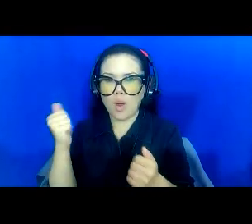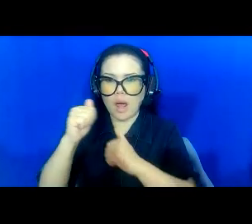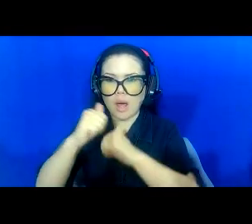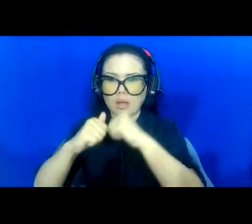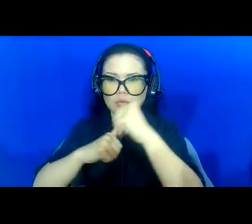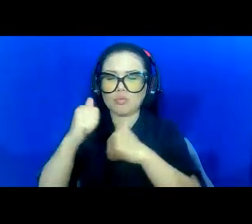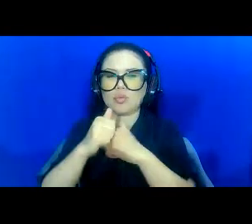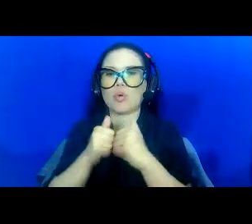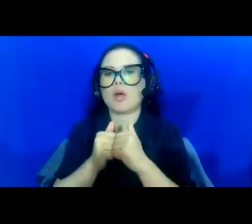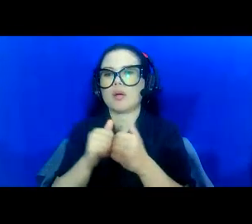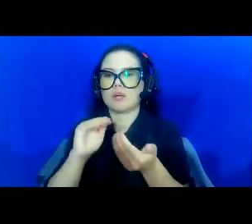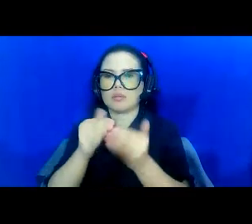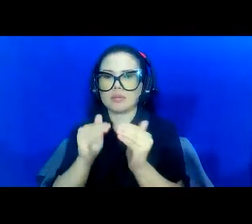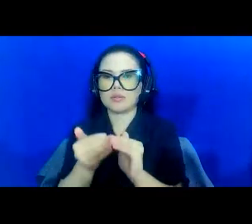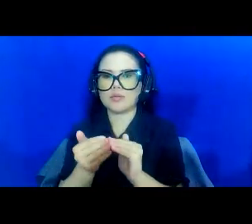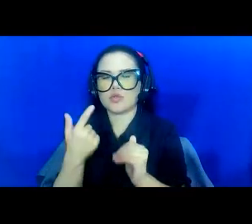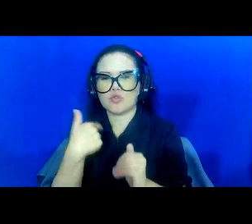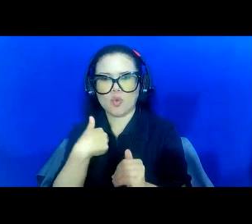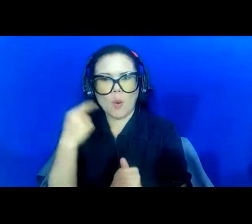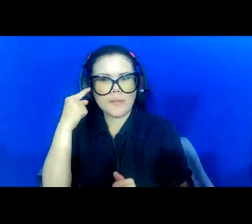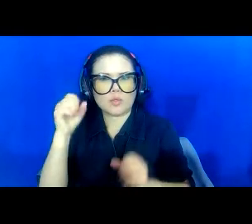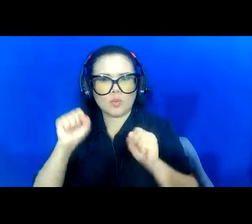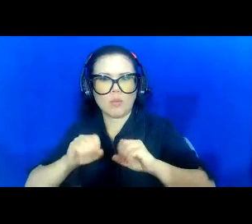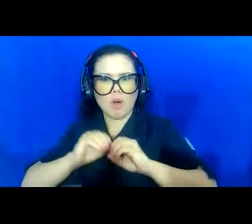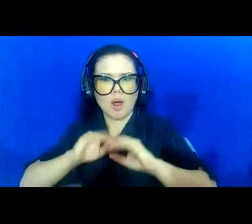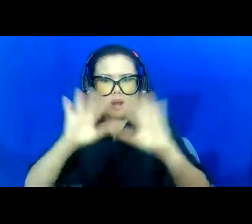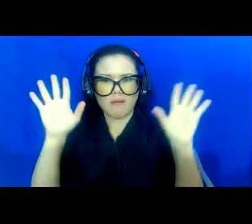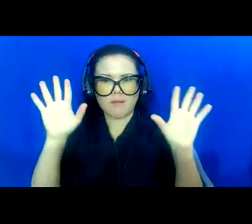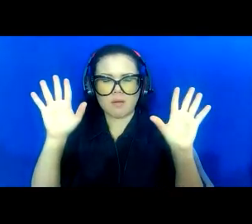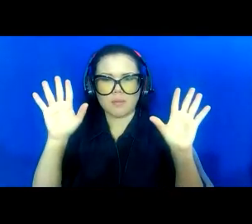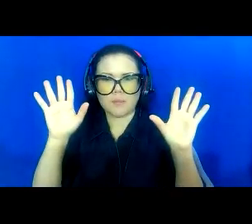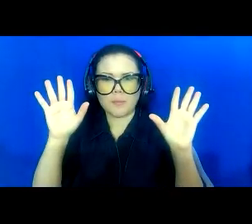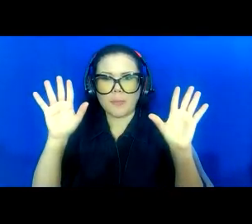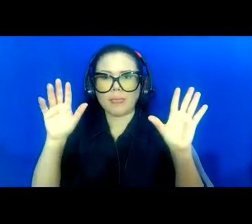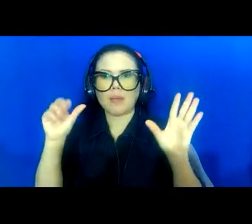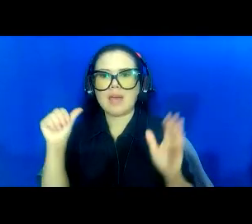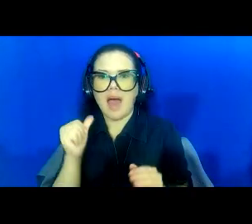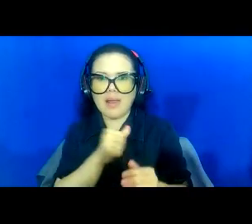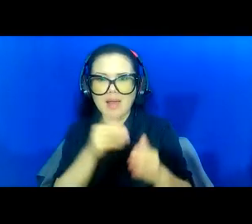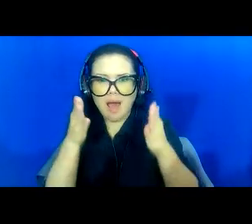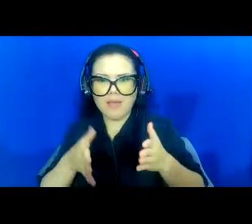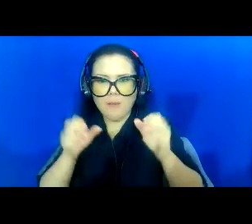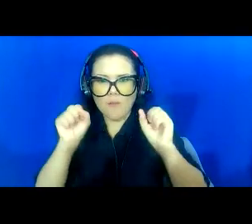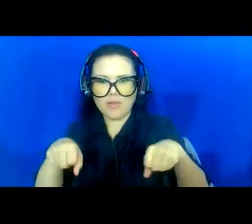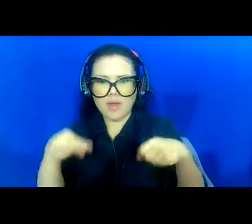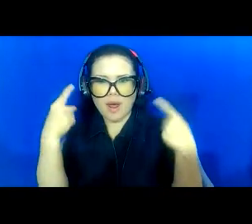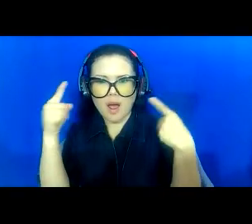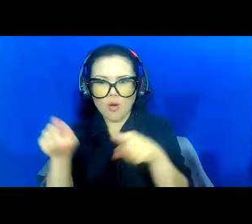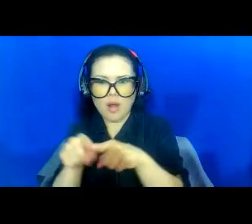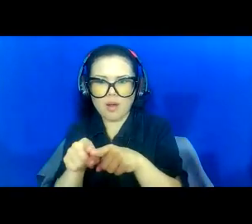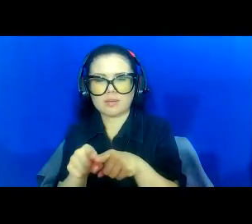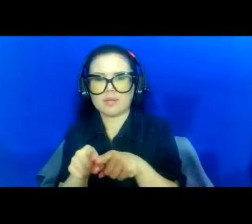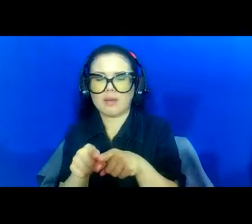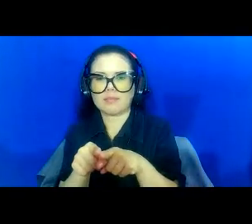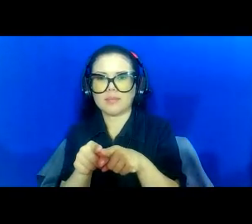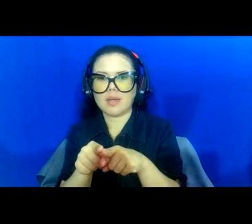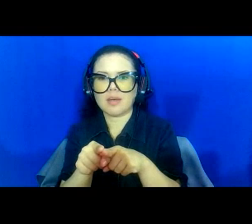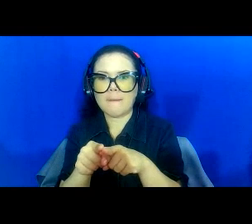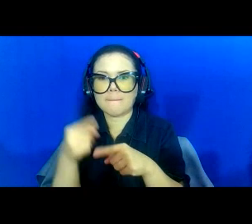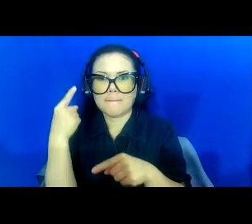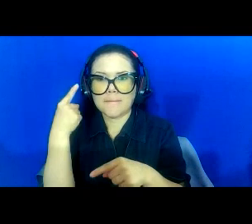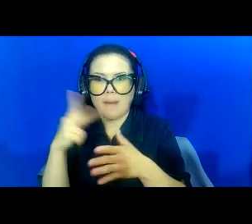si pudiéramos clarificar, que los alcaldes pudieran llegar a un acuerdo para que esos servicios que da Estancia Serena, que son